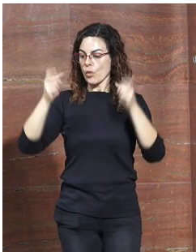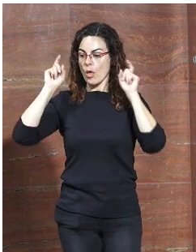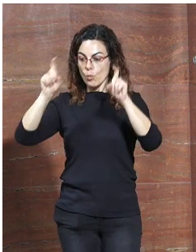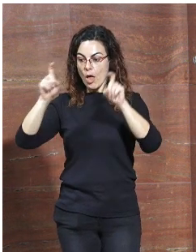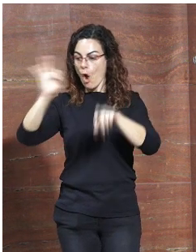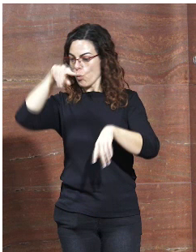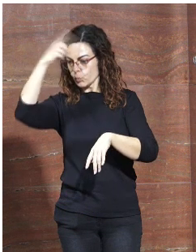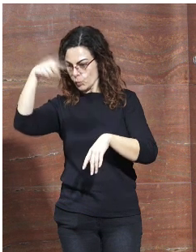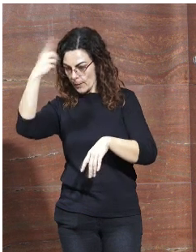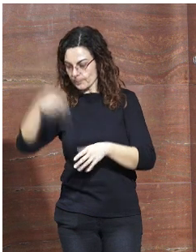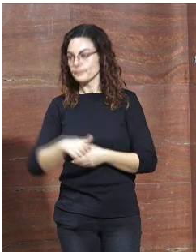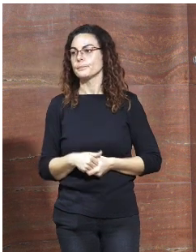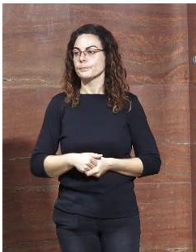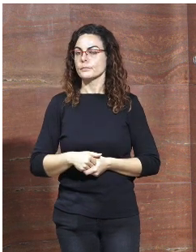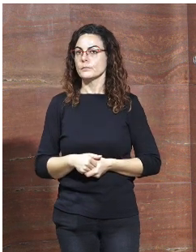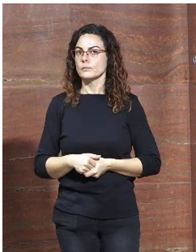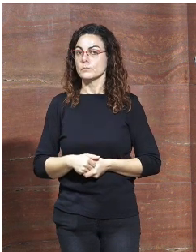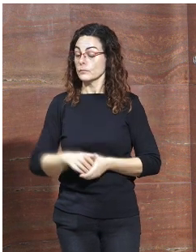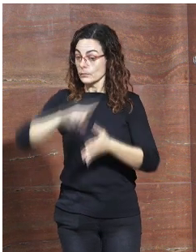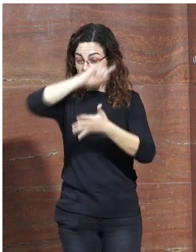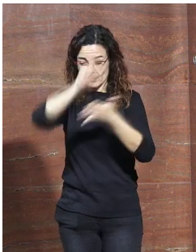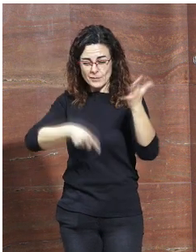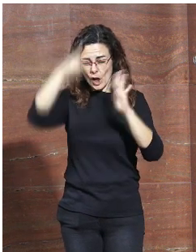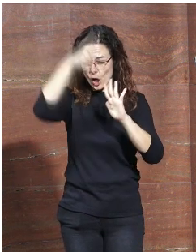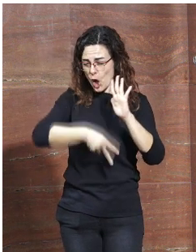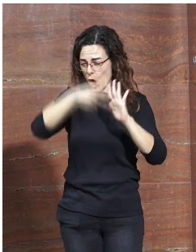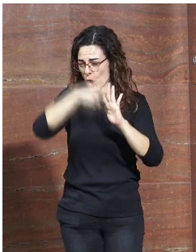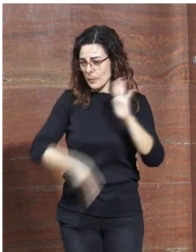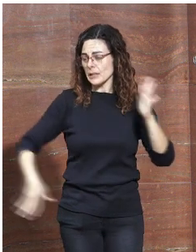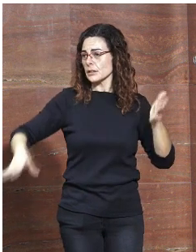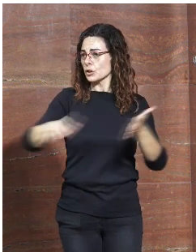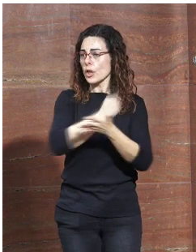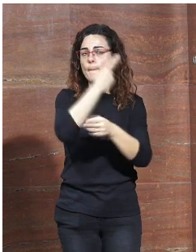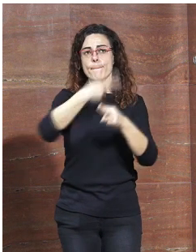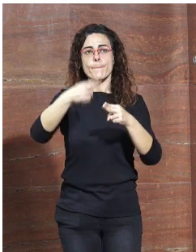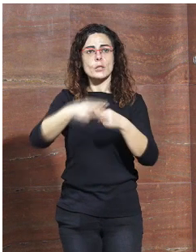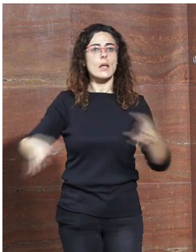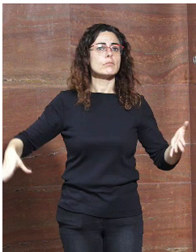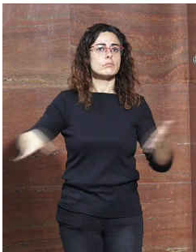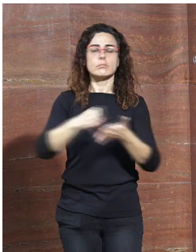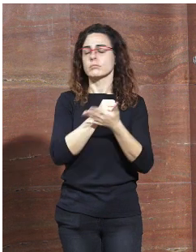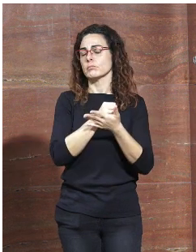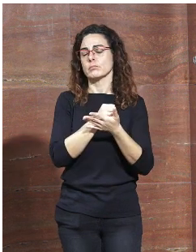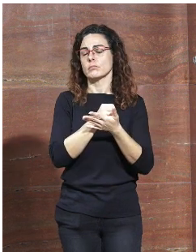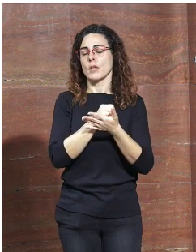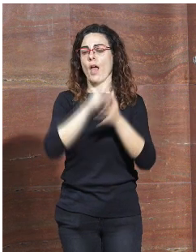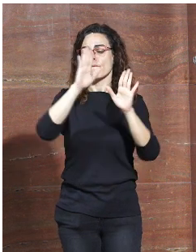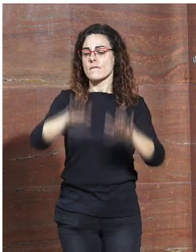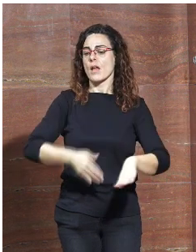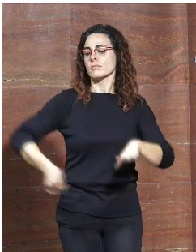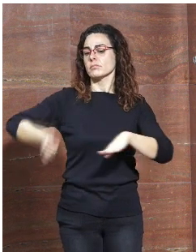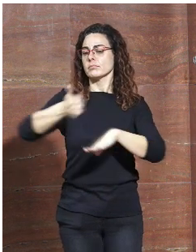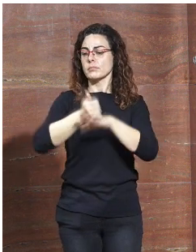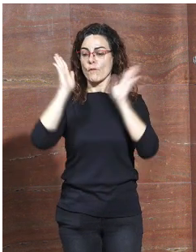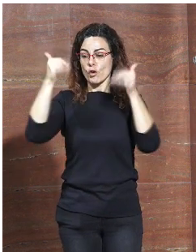o la cultura. Todas estas normas, todas estas políticas van a ir presididas bajo el